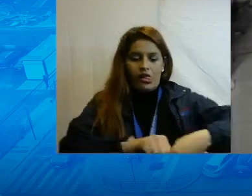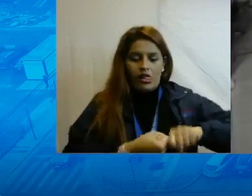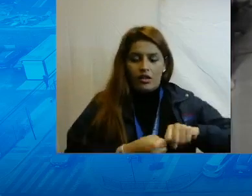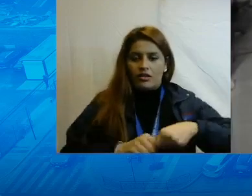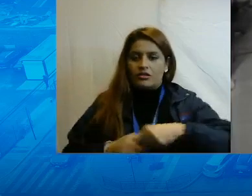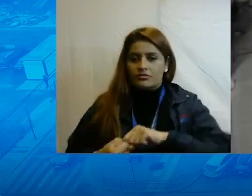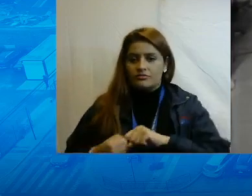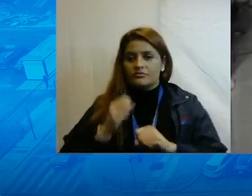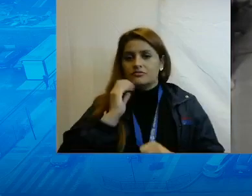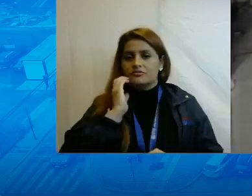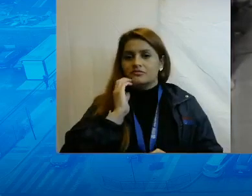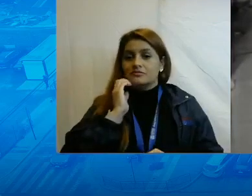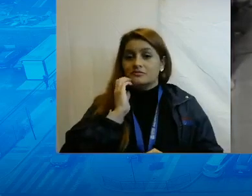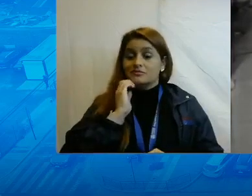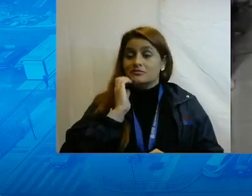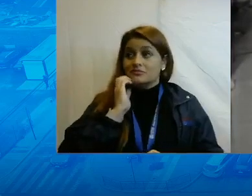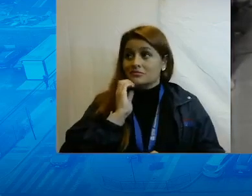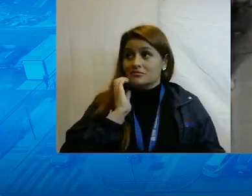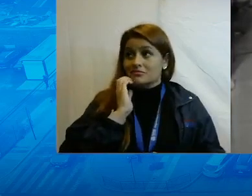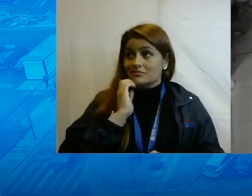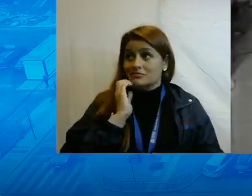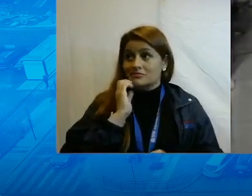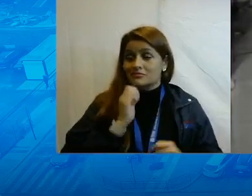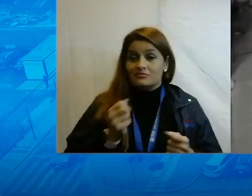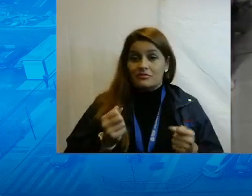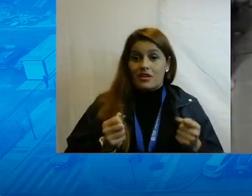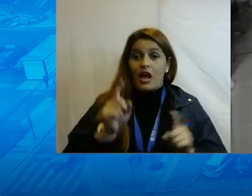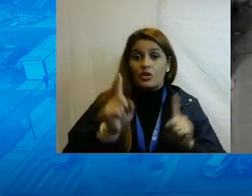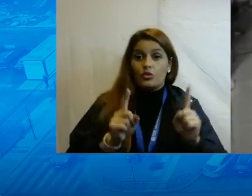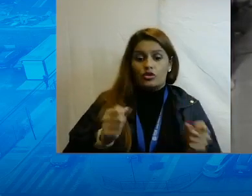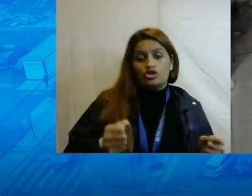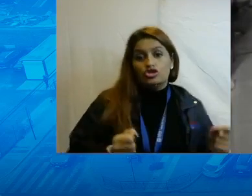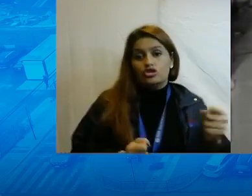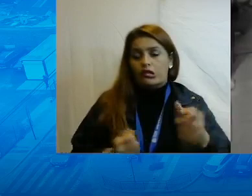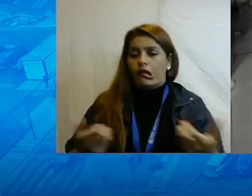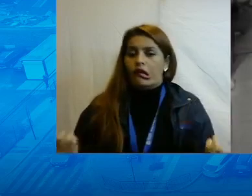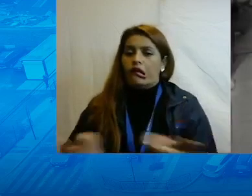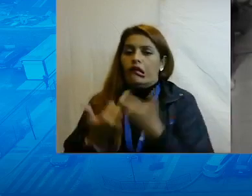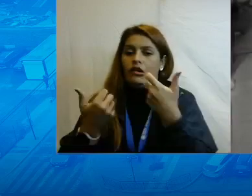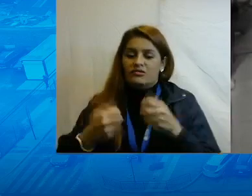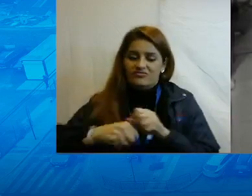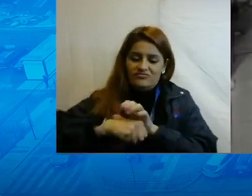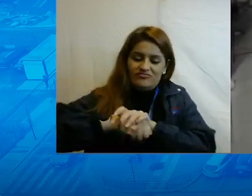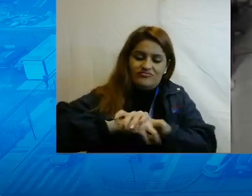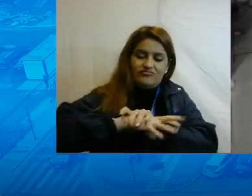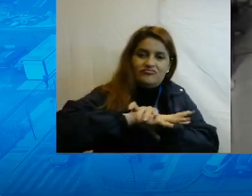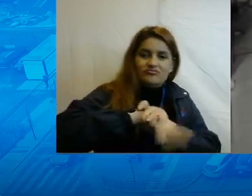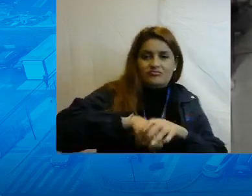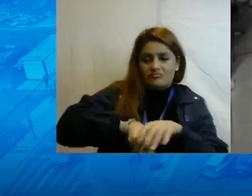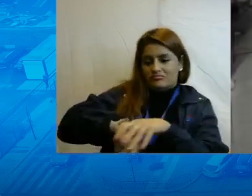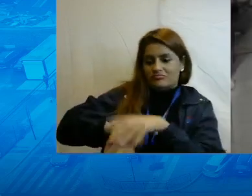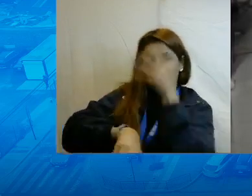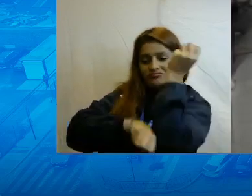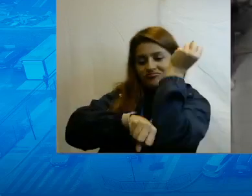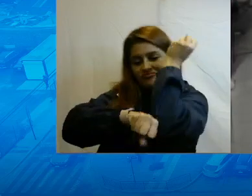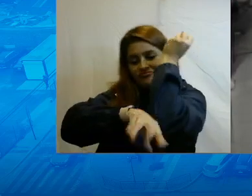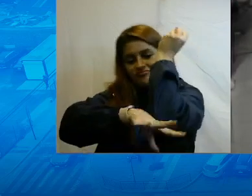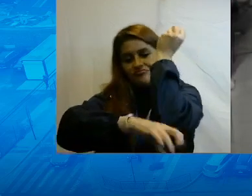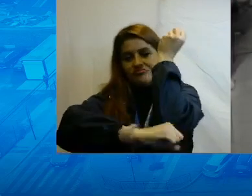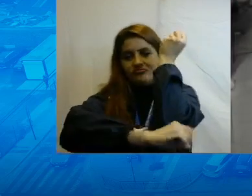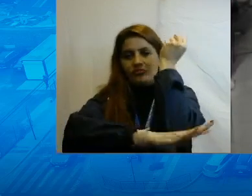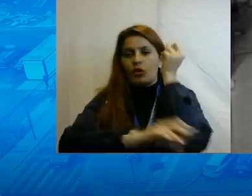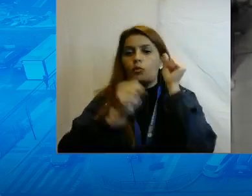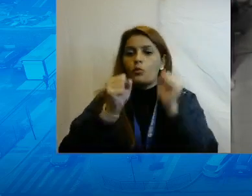una por los choques de las liebres que hacen viraje en doble fila y otras por las raíces que son muy expansivas de las palmeras. Estamos viendo la alternativa de hacer